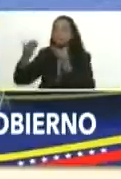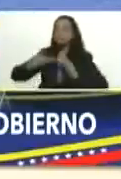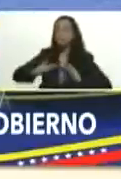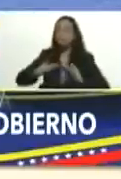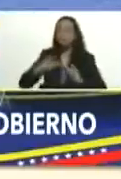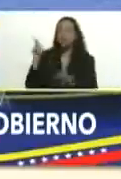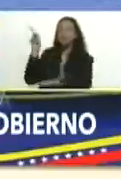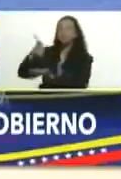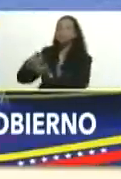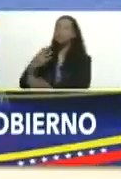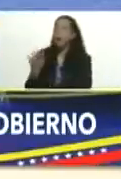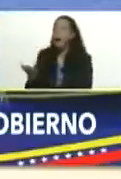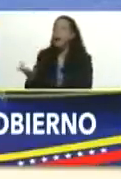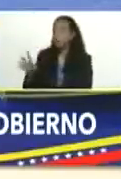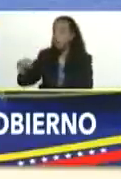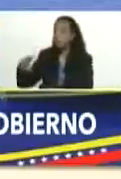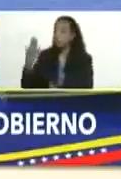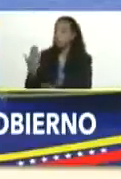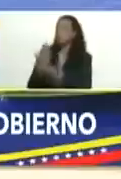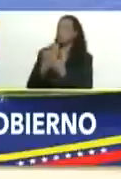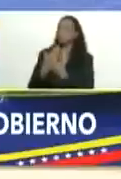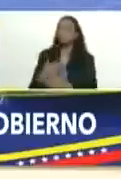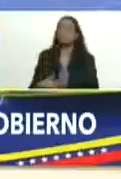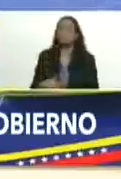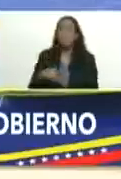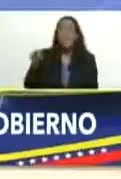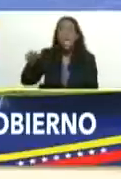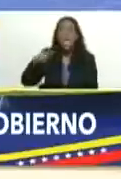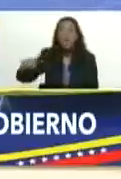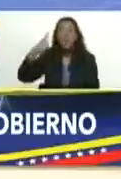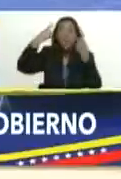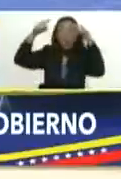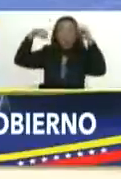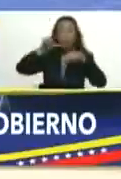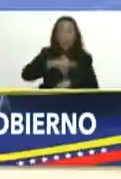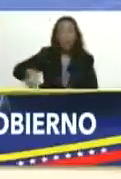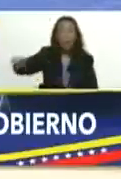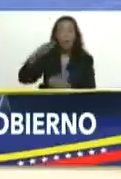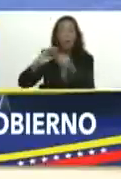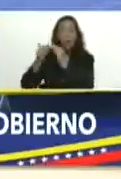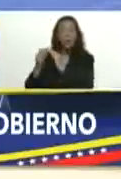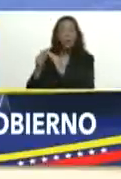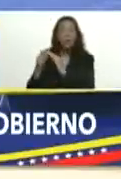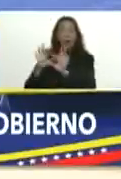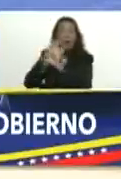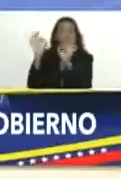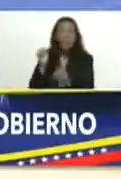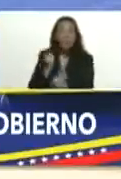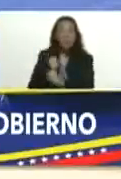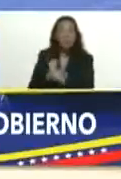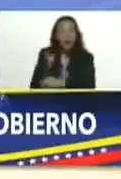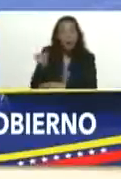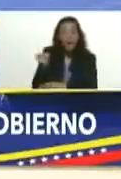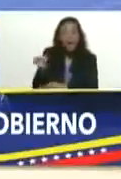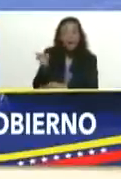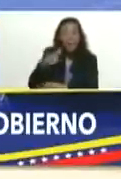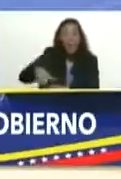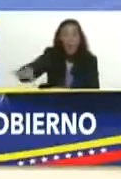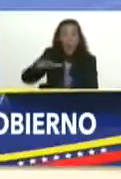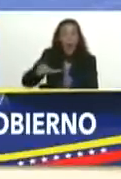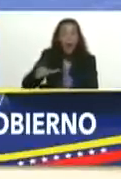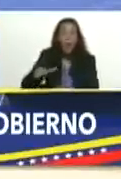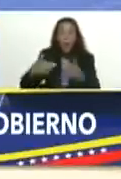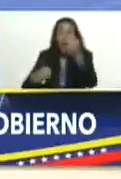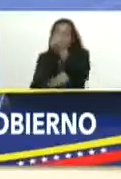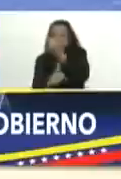dé la voz al pueblo. Y si tan exitoso es la articulación de nuestro pueblo en las